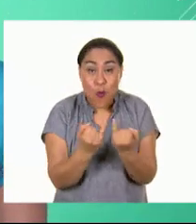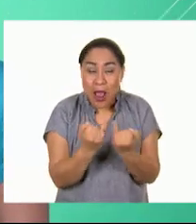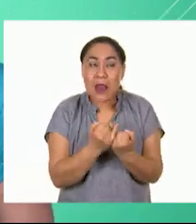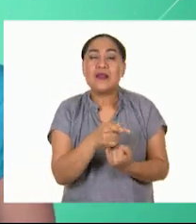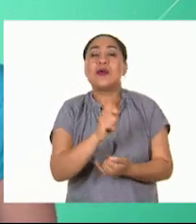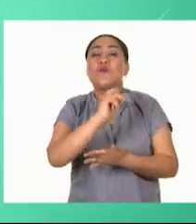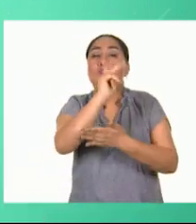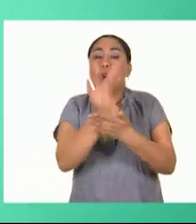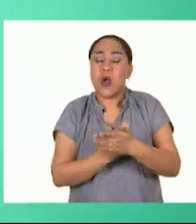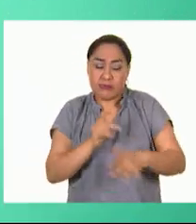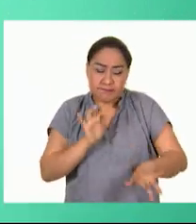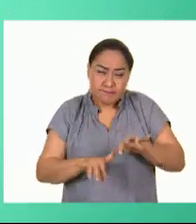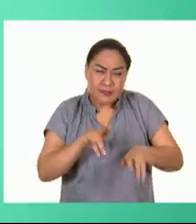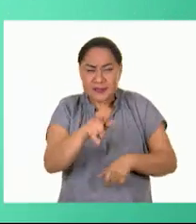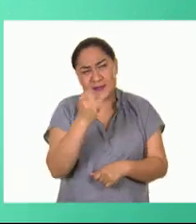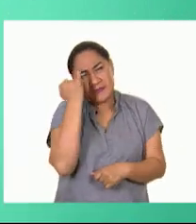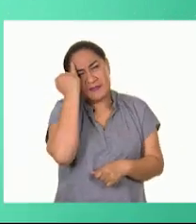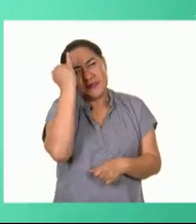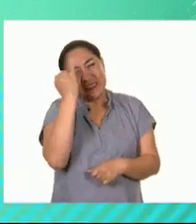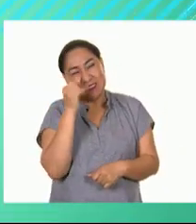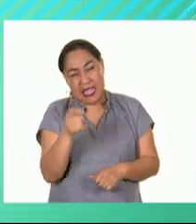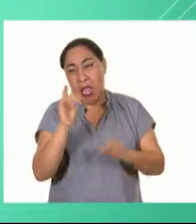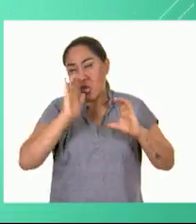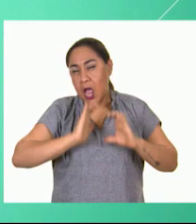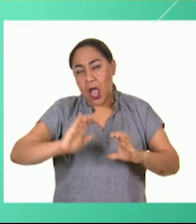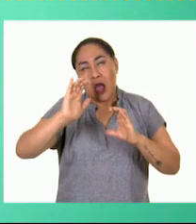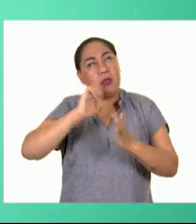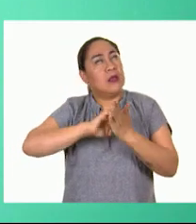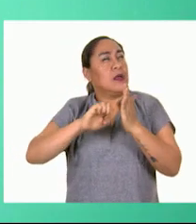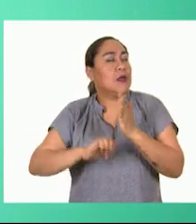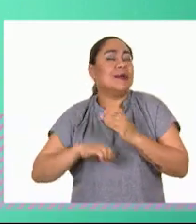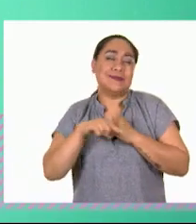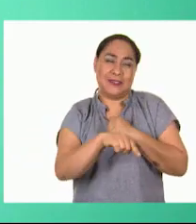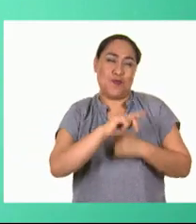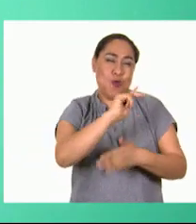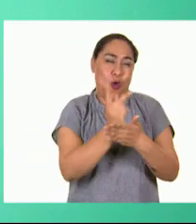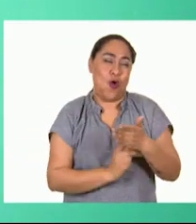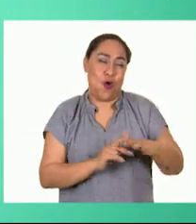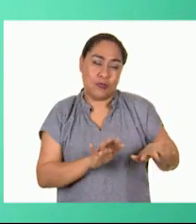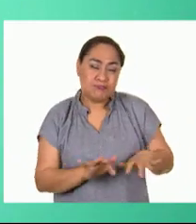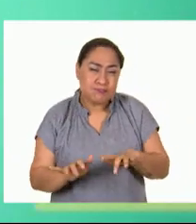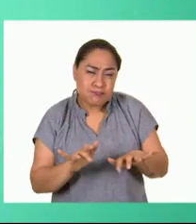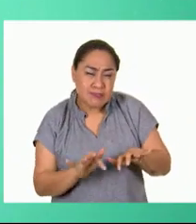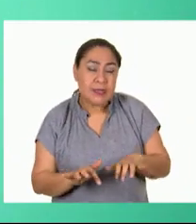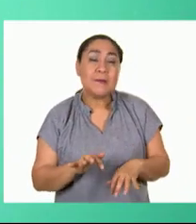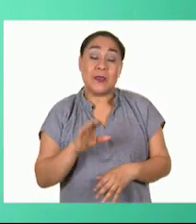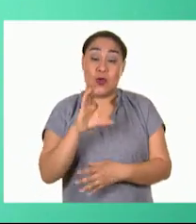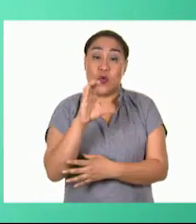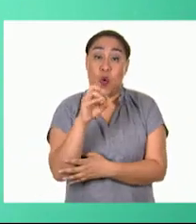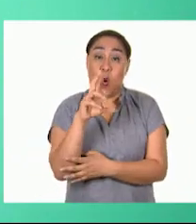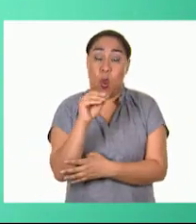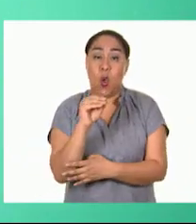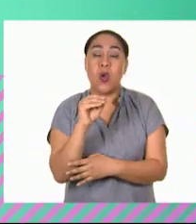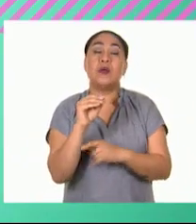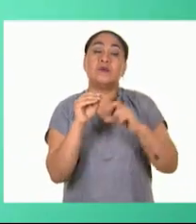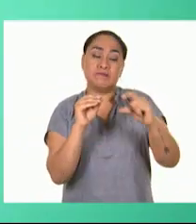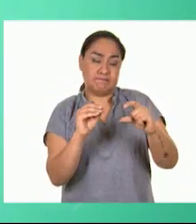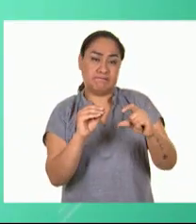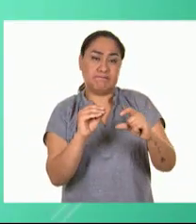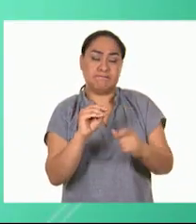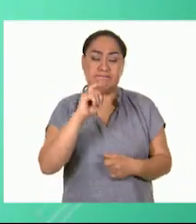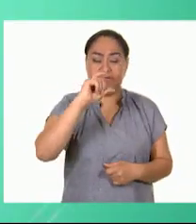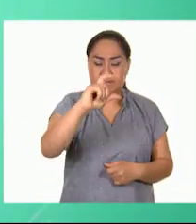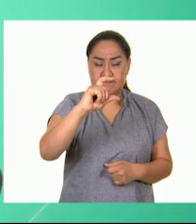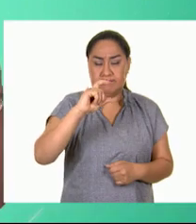la programación. Imagina que esta canción es un programa de computadora y que el coro es un pequeño fragmento de código